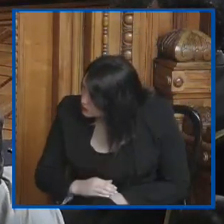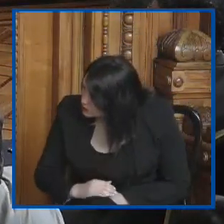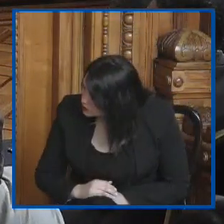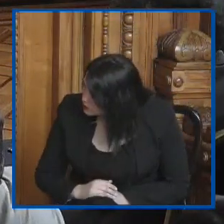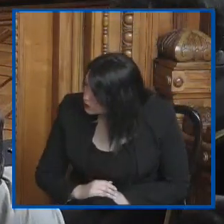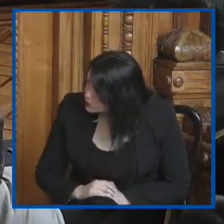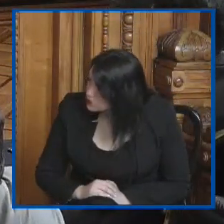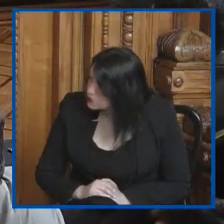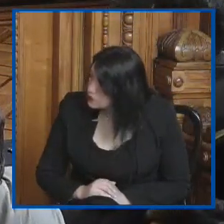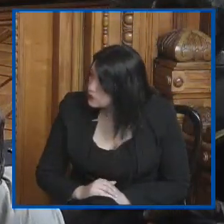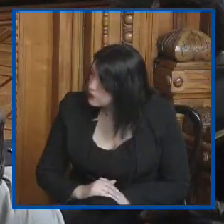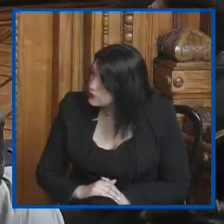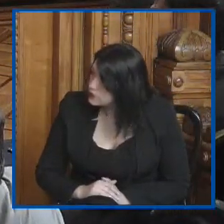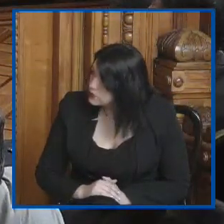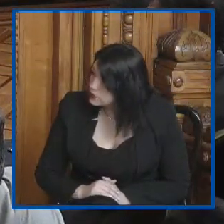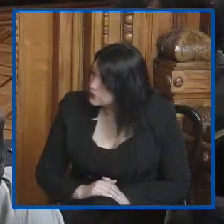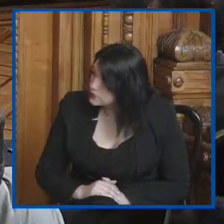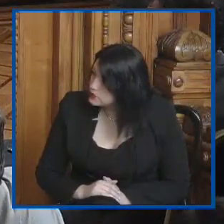No se escucha.